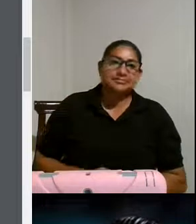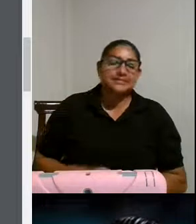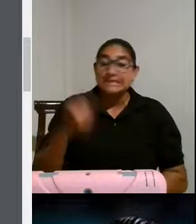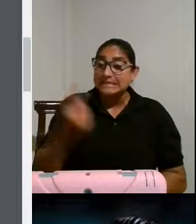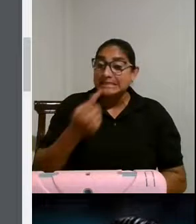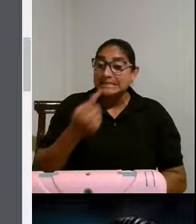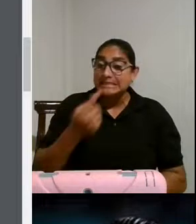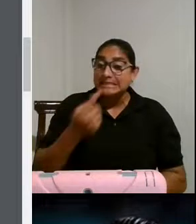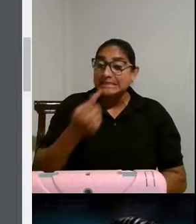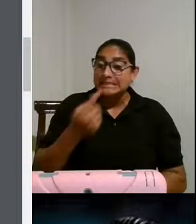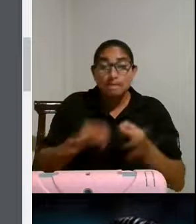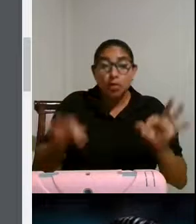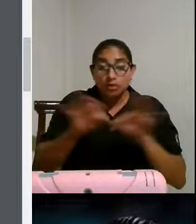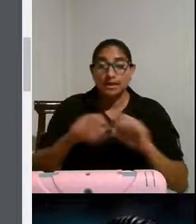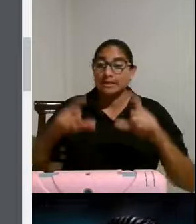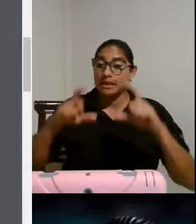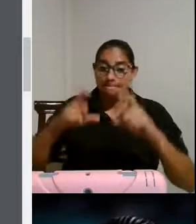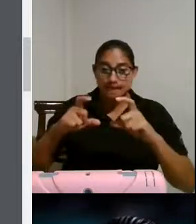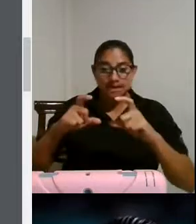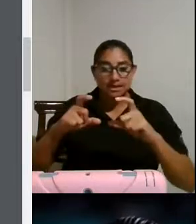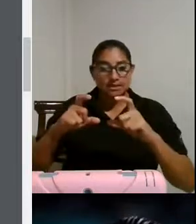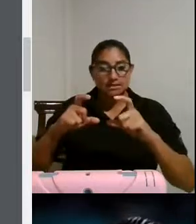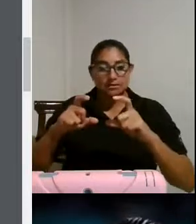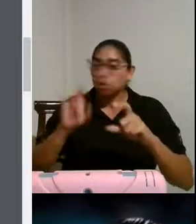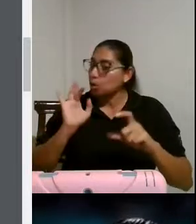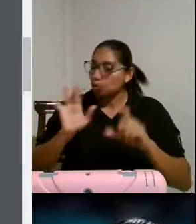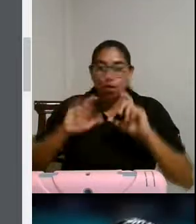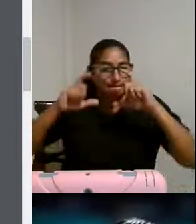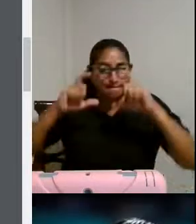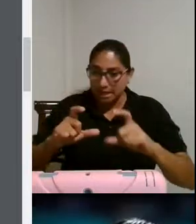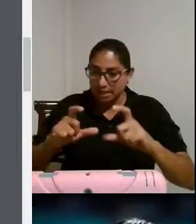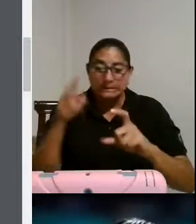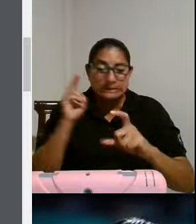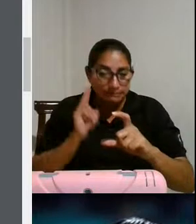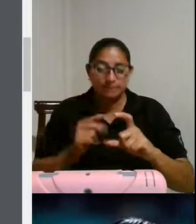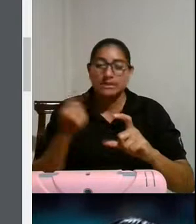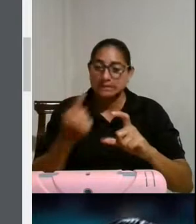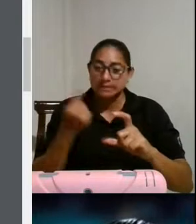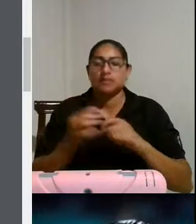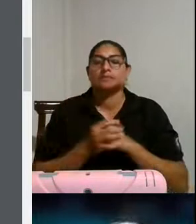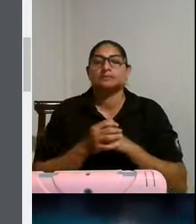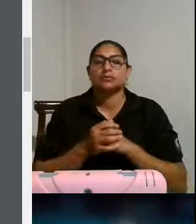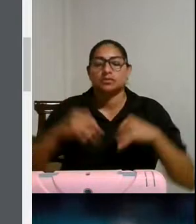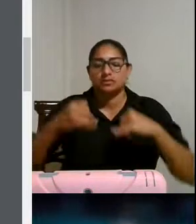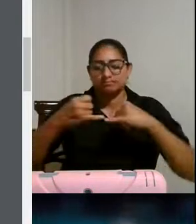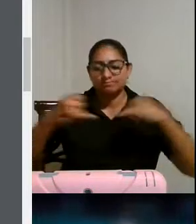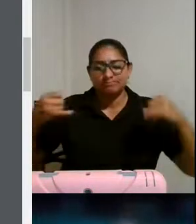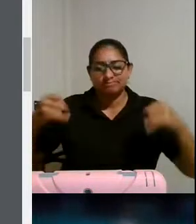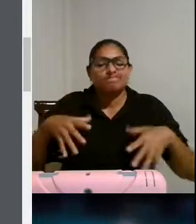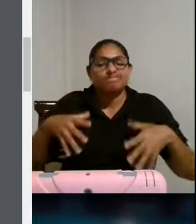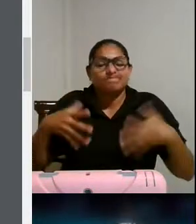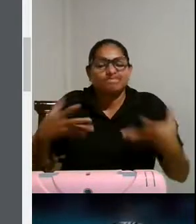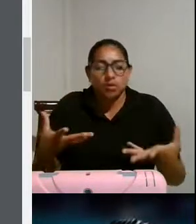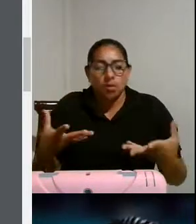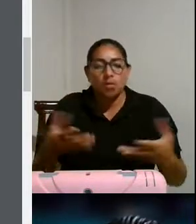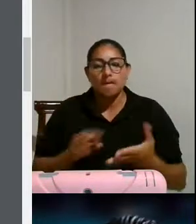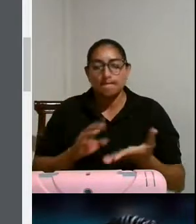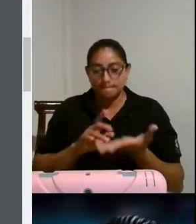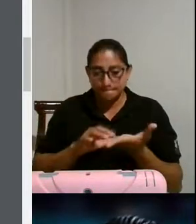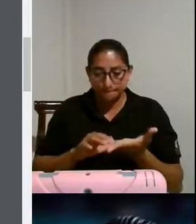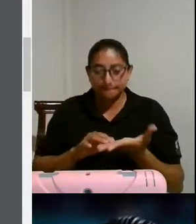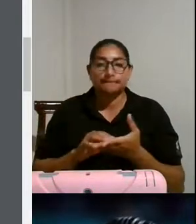Y el delta de X no se toca. Entonces, para resolver este límite, vamos a hacer las operaciones que